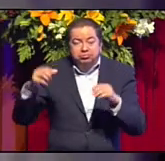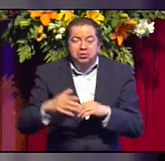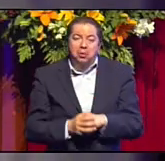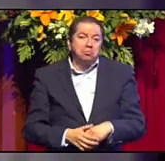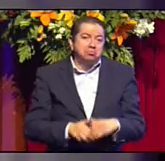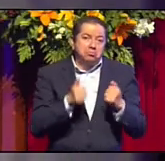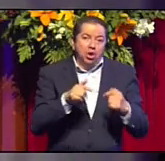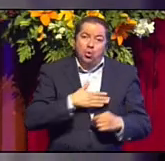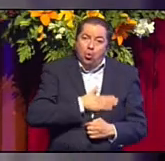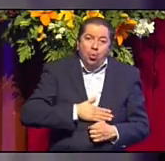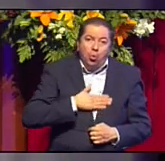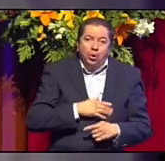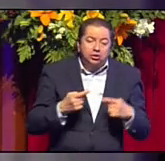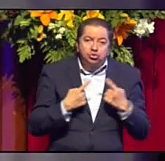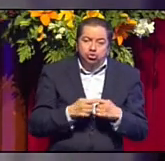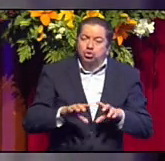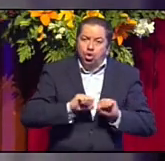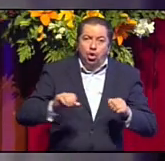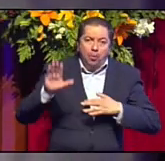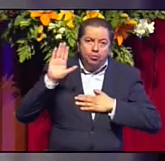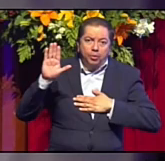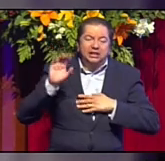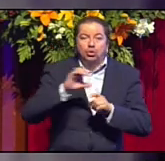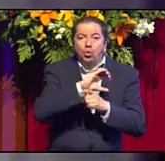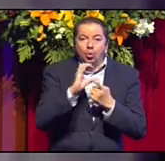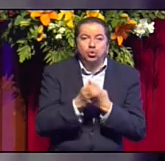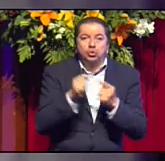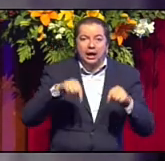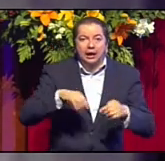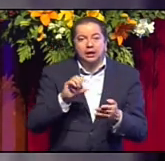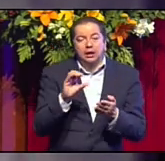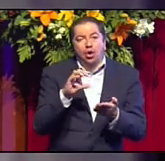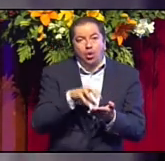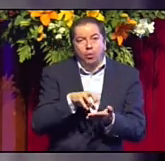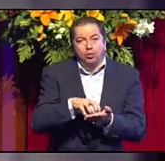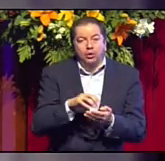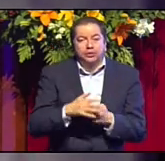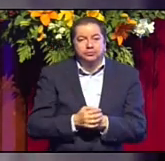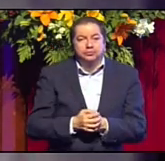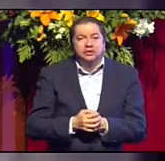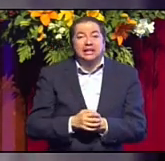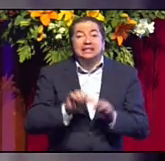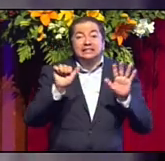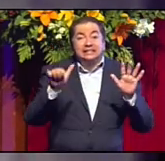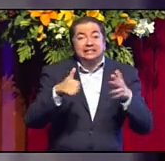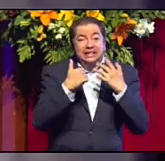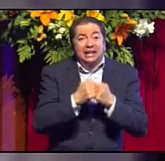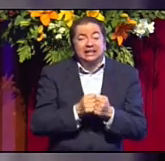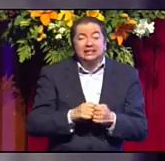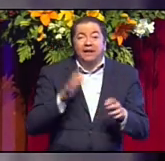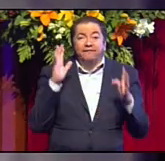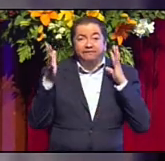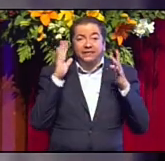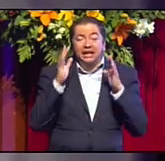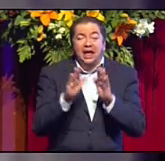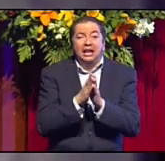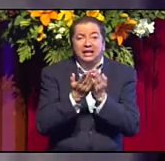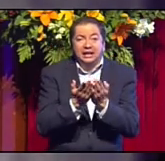cuales efectivamente nosotros nos estamos comprometiendo con la cultura de nuestra comuna. Hicimos la sexta feria del libro Gabriela